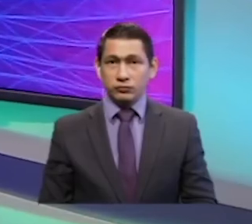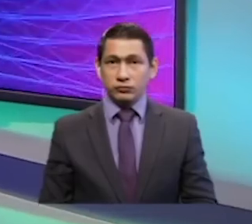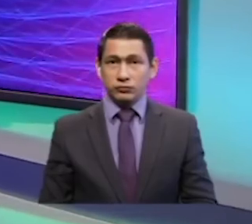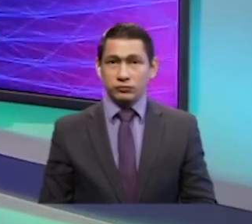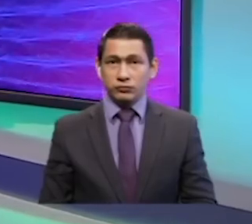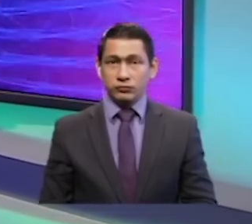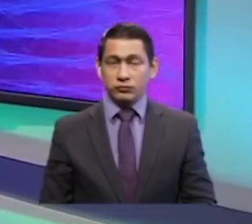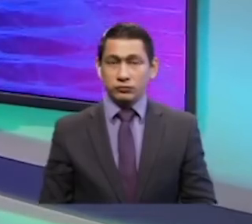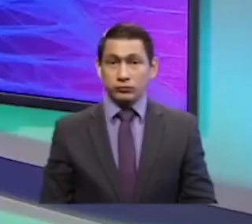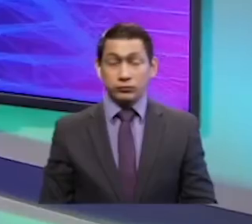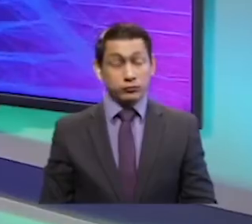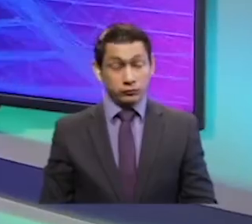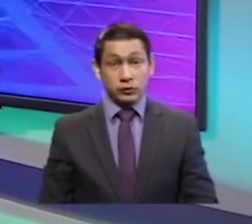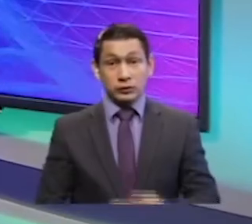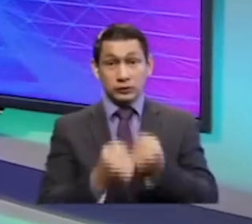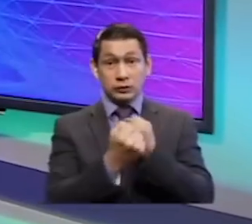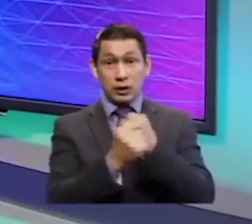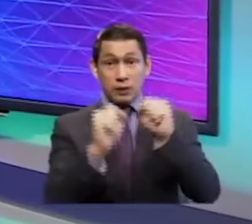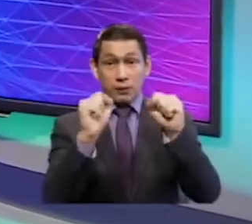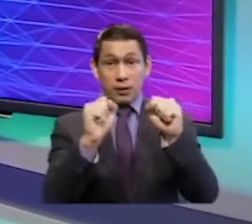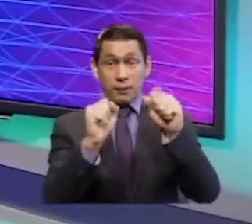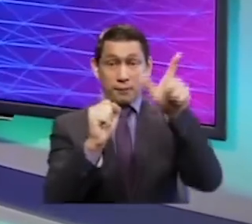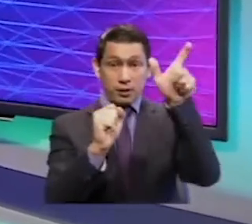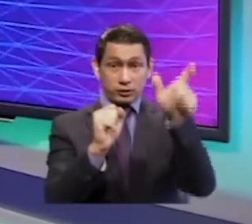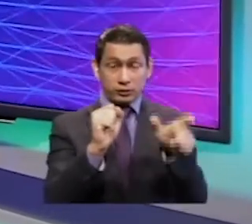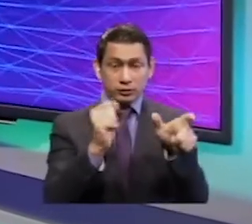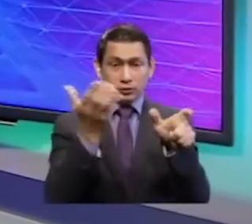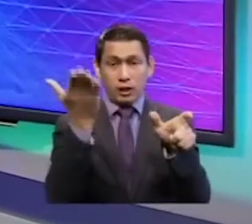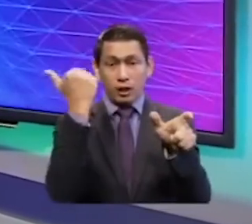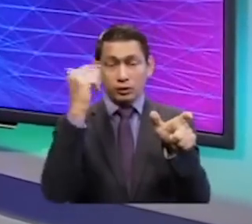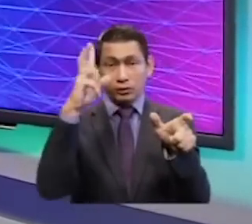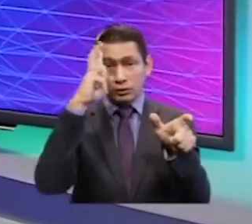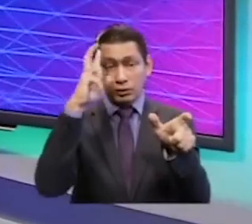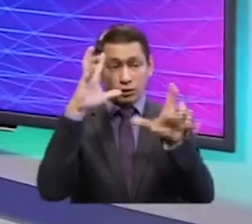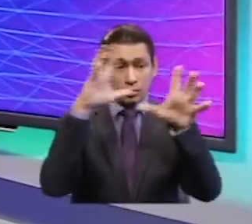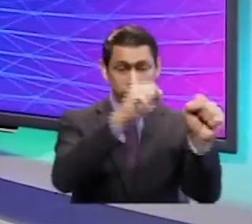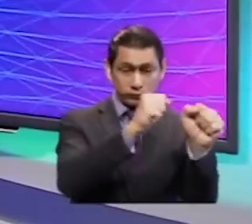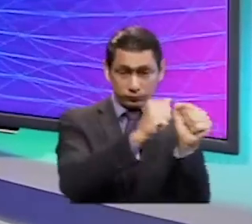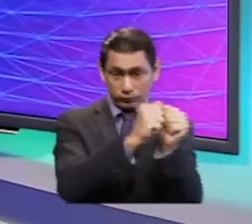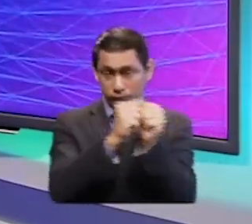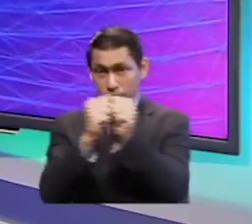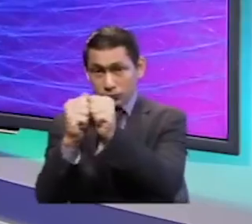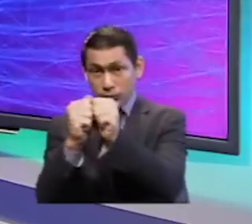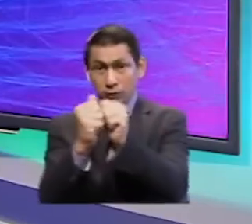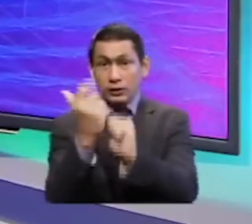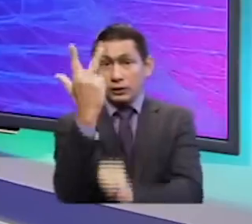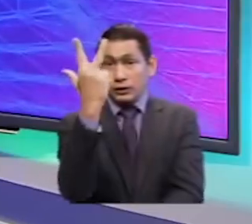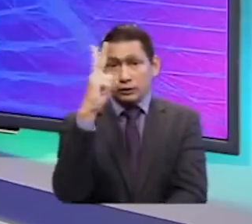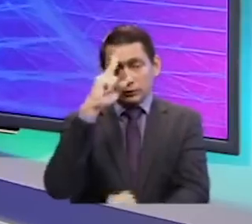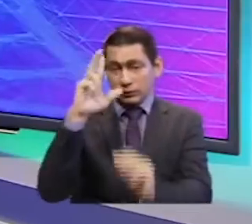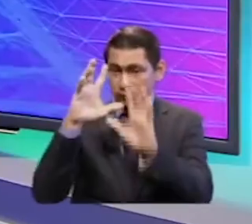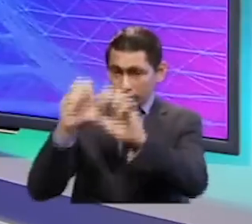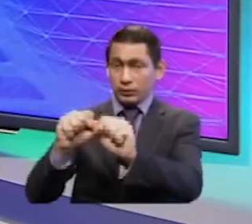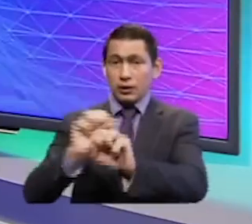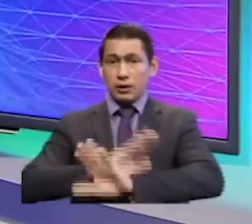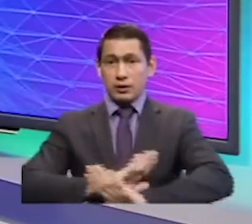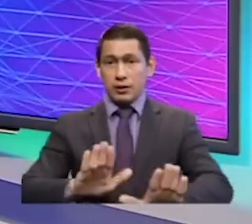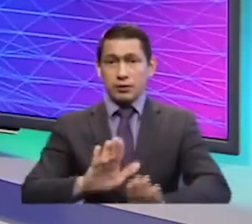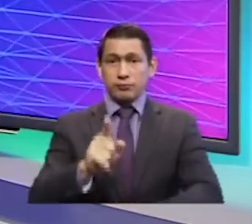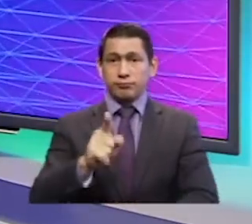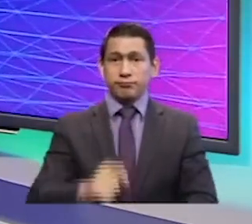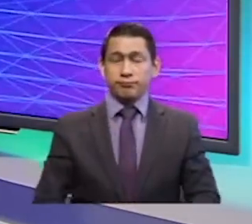Y rescataron a un extranjero que estaba secuestrado en Manta, provincia de Manabí. Tres sospechosos fueron capturados por la UNACE.